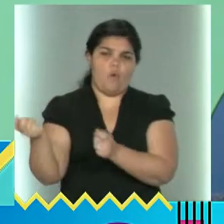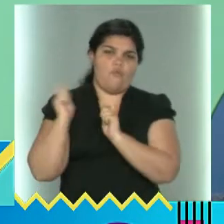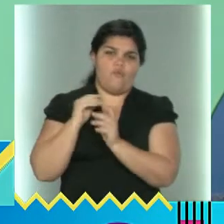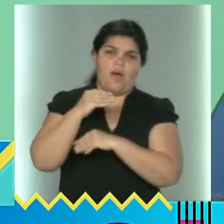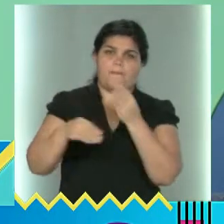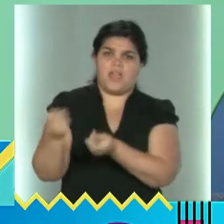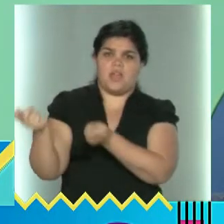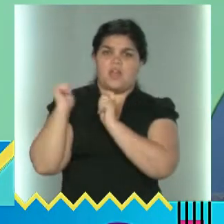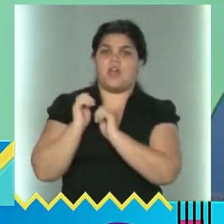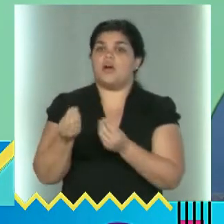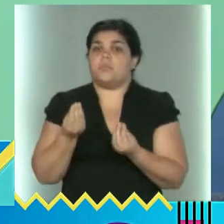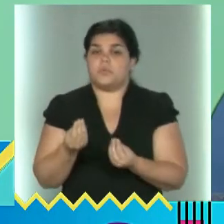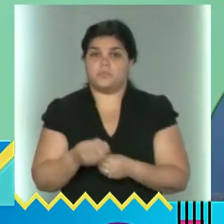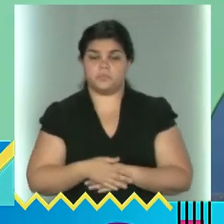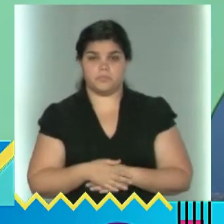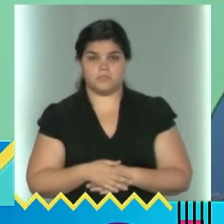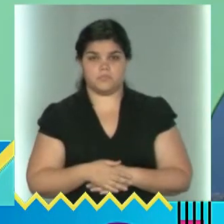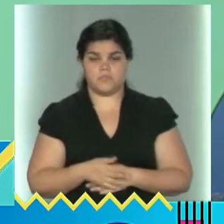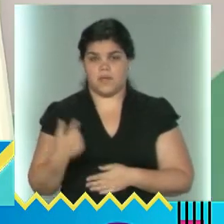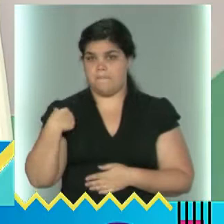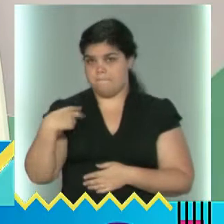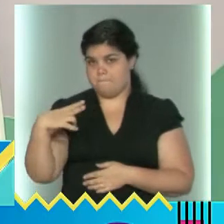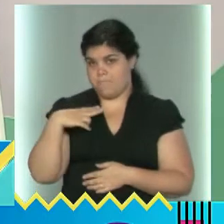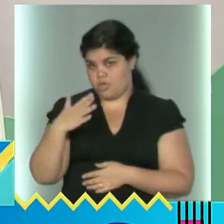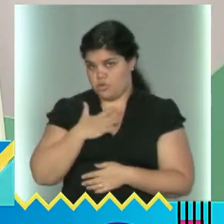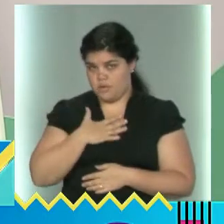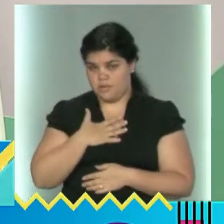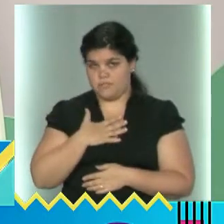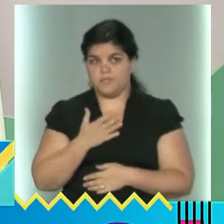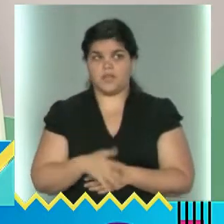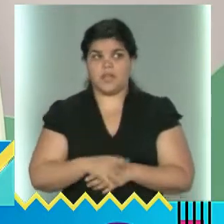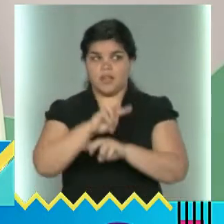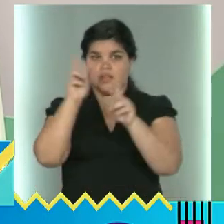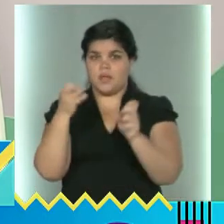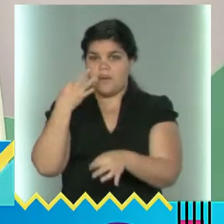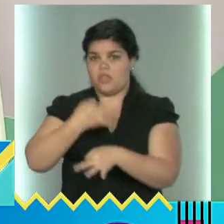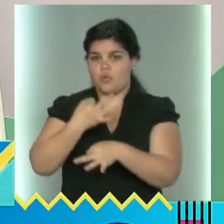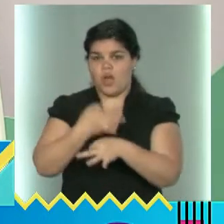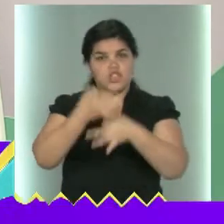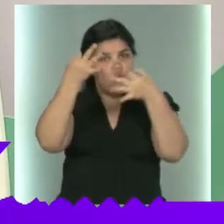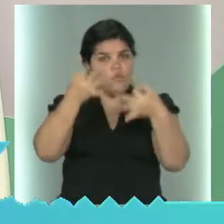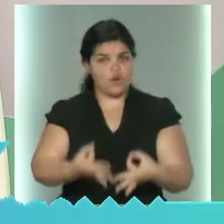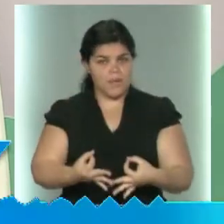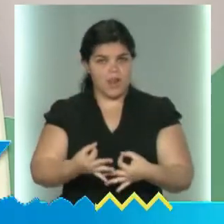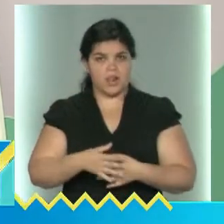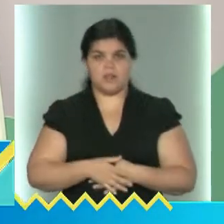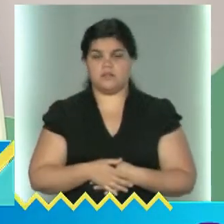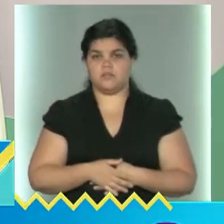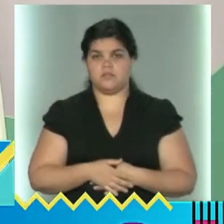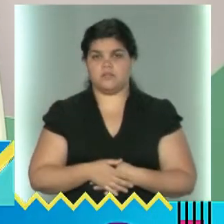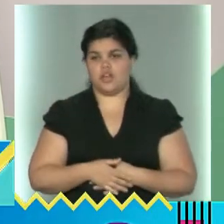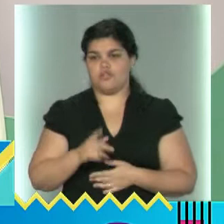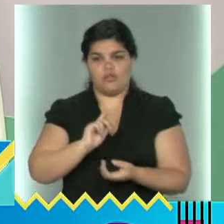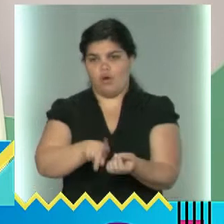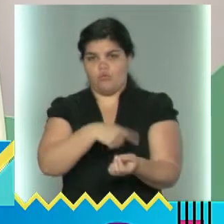familia? Marcos. Personalmente creo que en lo que es la educación formal, en la educación, digamos, que hemos estado